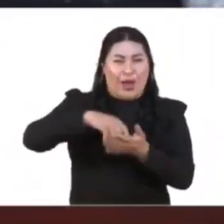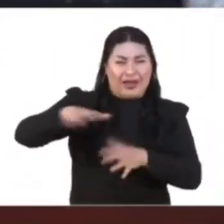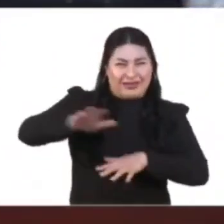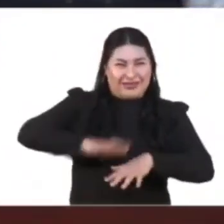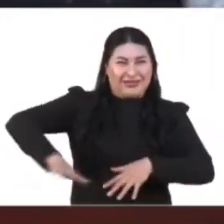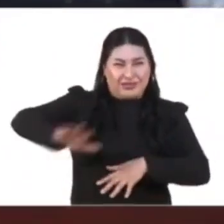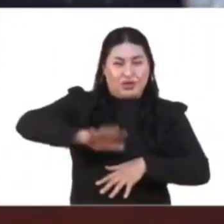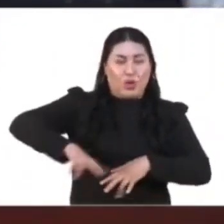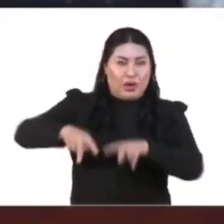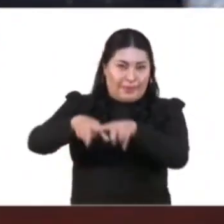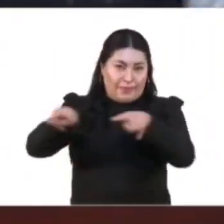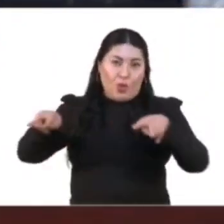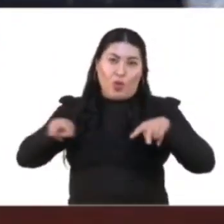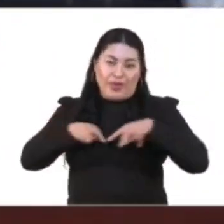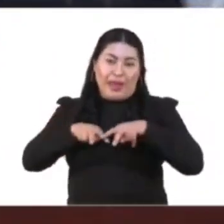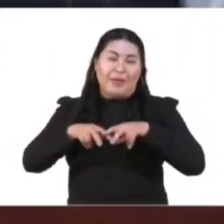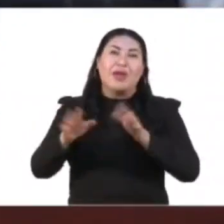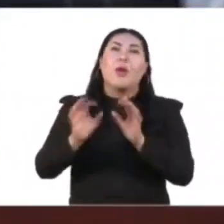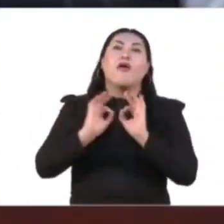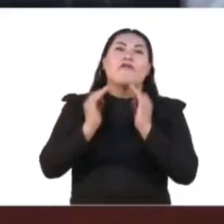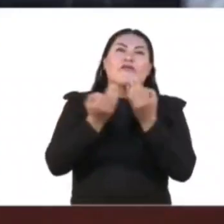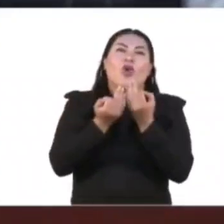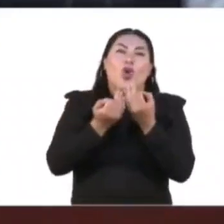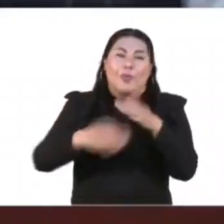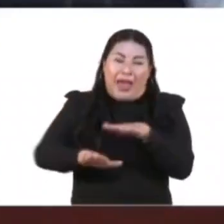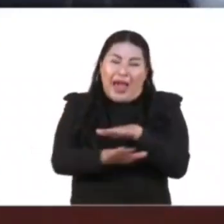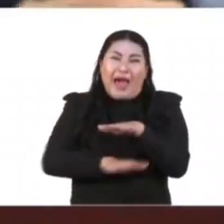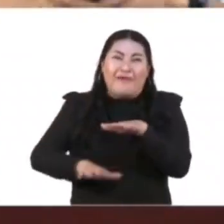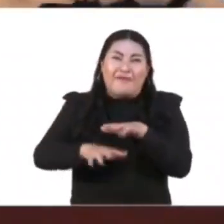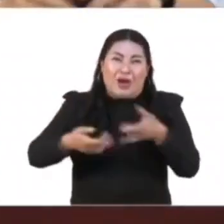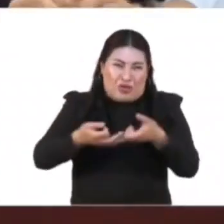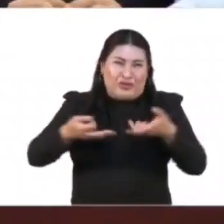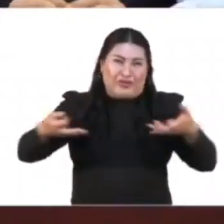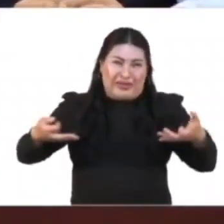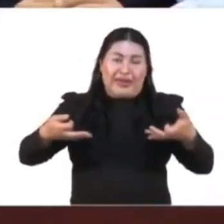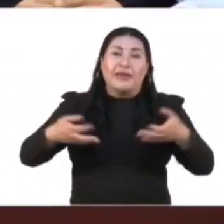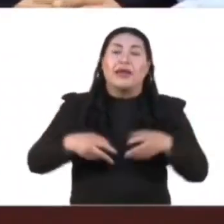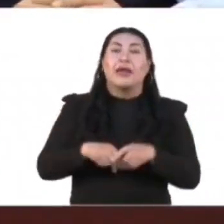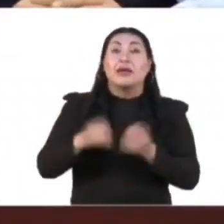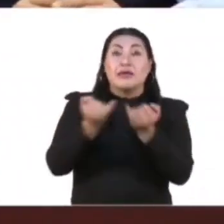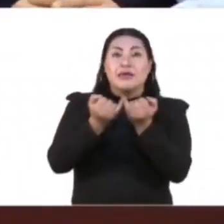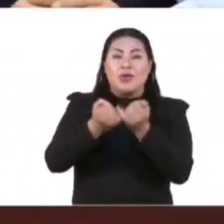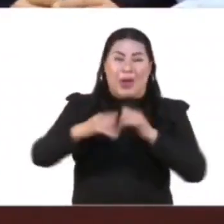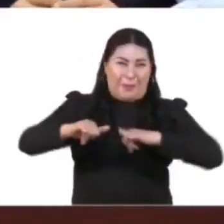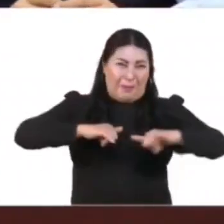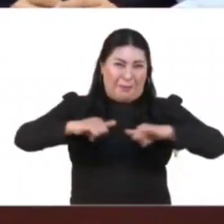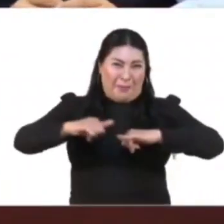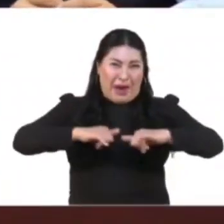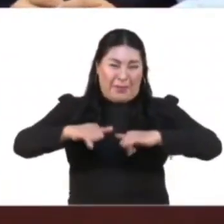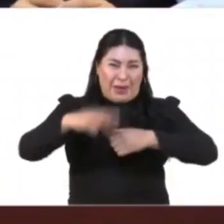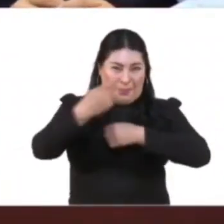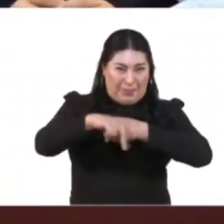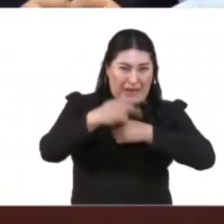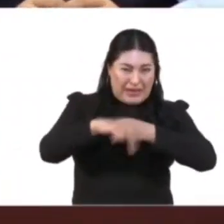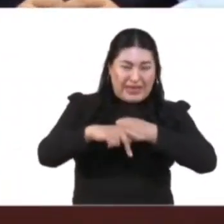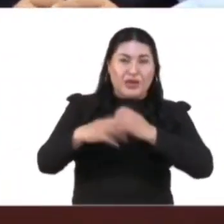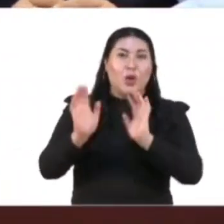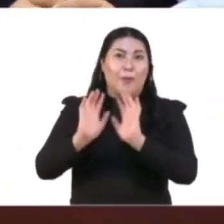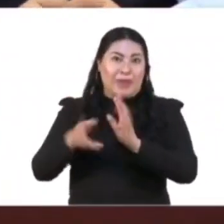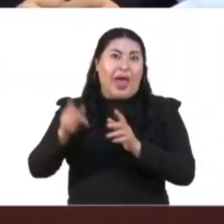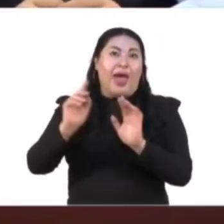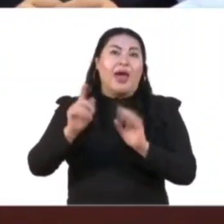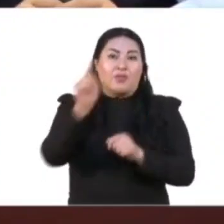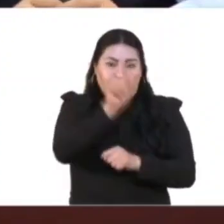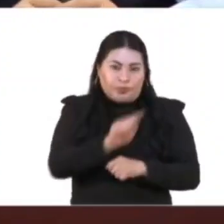que se caracterizan por su tipo de suelo, de acuerdo al atlas de riesgo que ha ido actualizando cada vez más la Secretaría